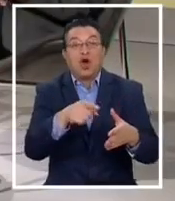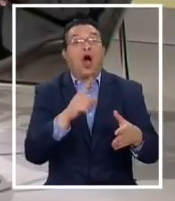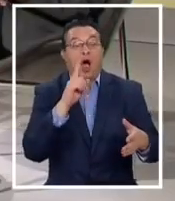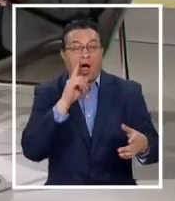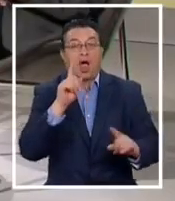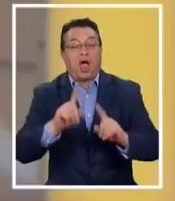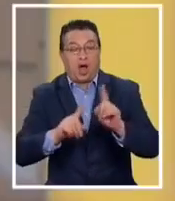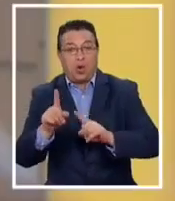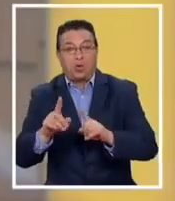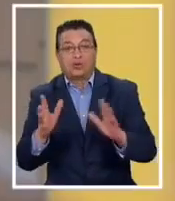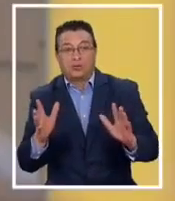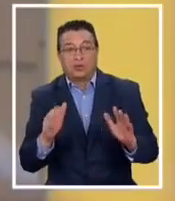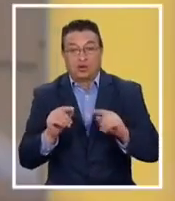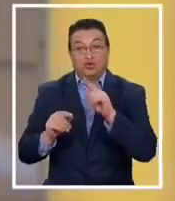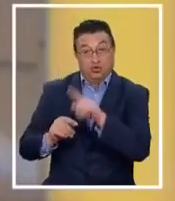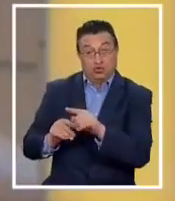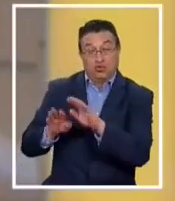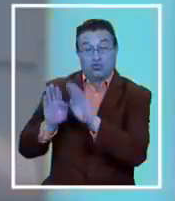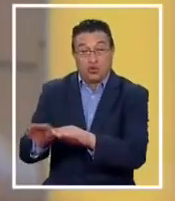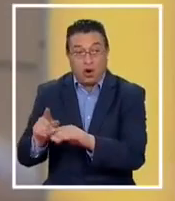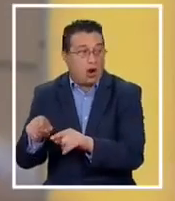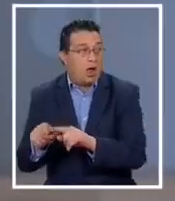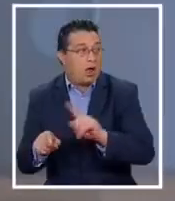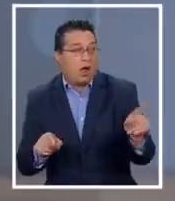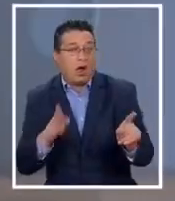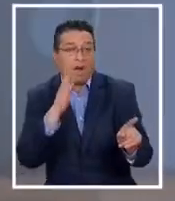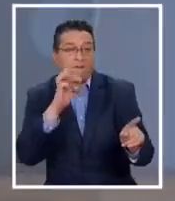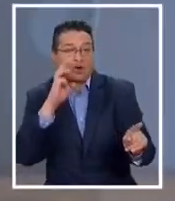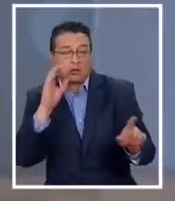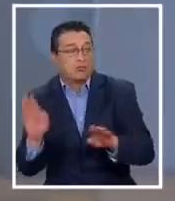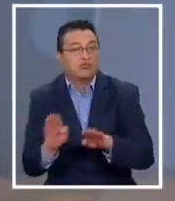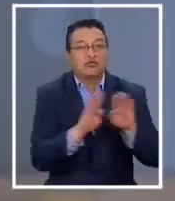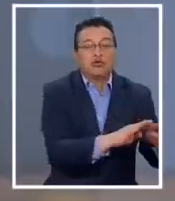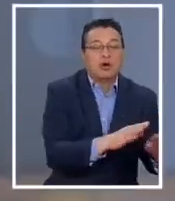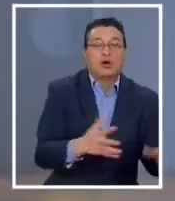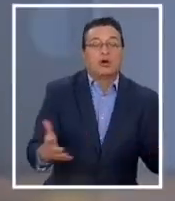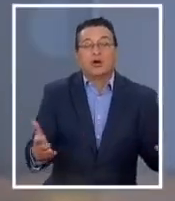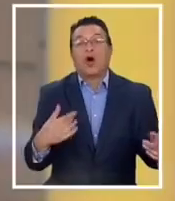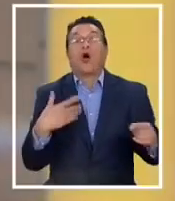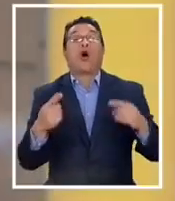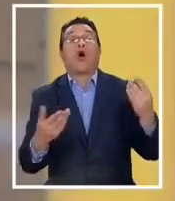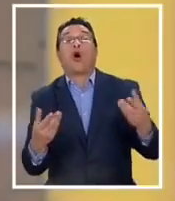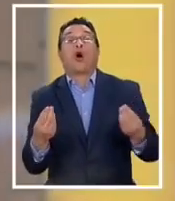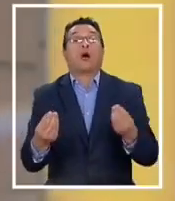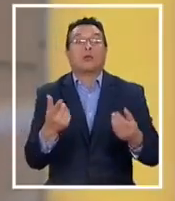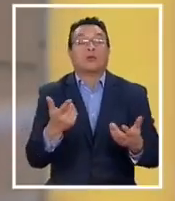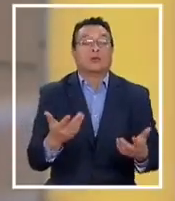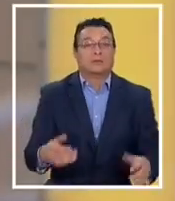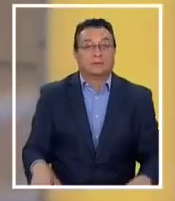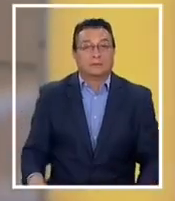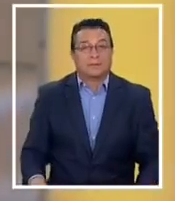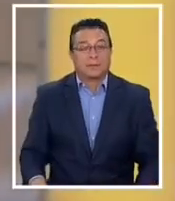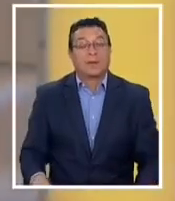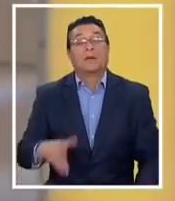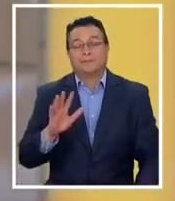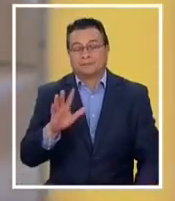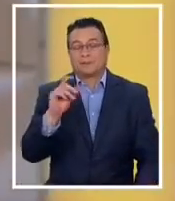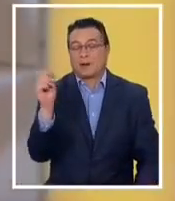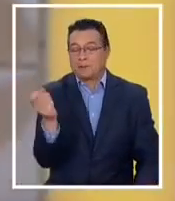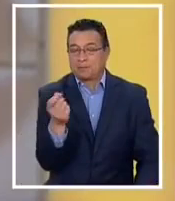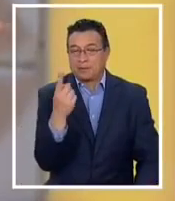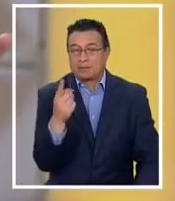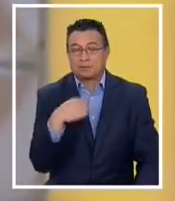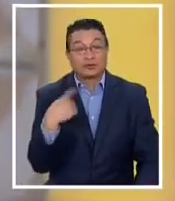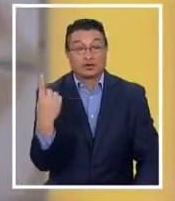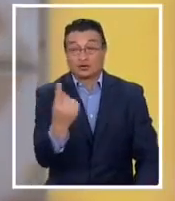amplio que estaría por su candidatura pero sus urgentes del barrio socialista que estaría por gabriel boric si no cortan dólar va a decir lo primero es que